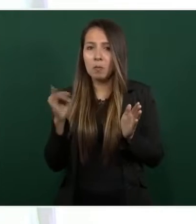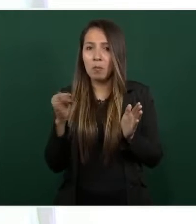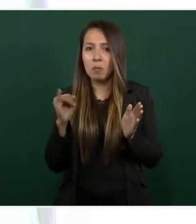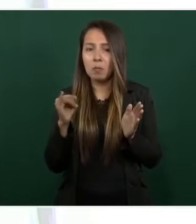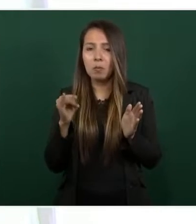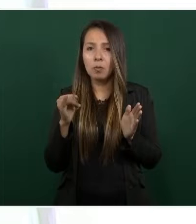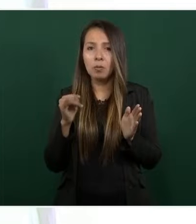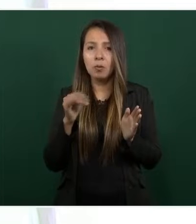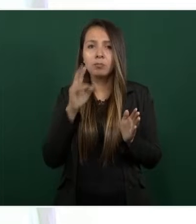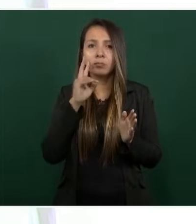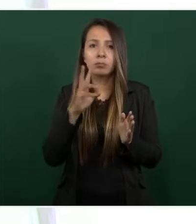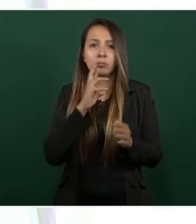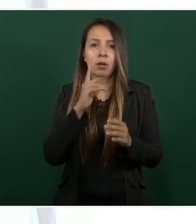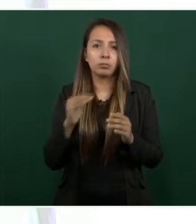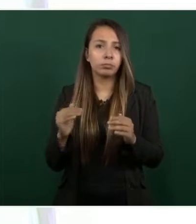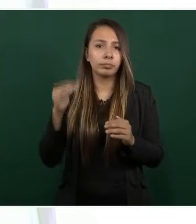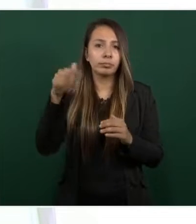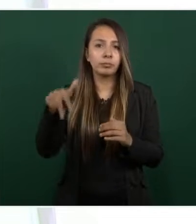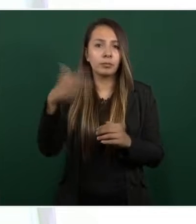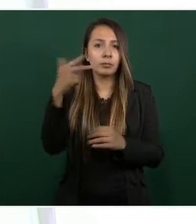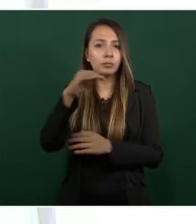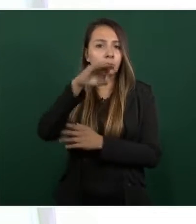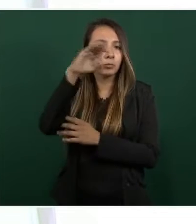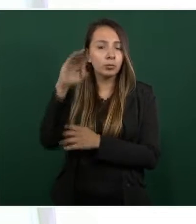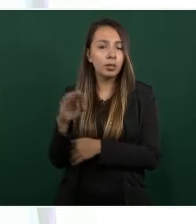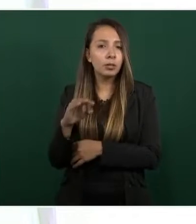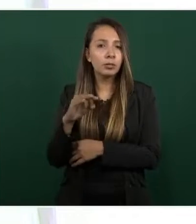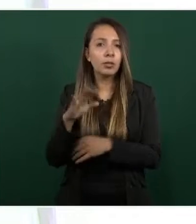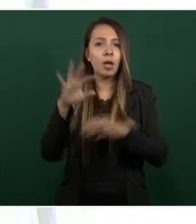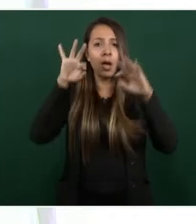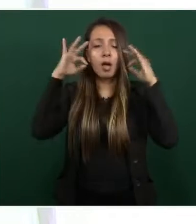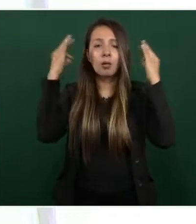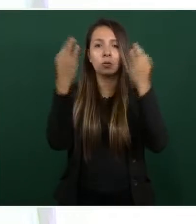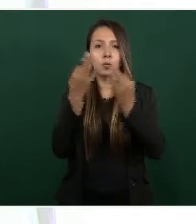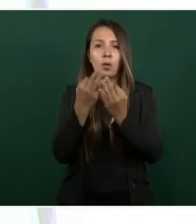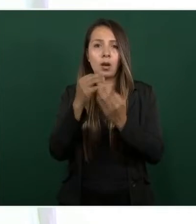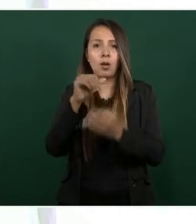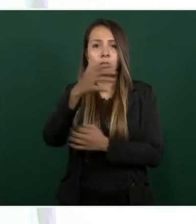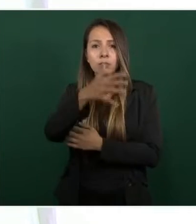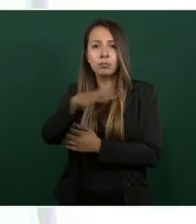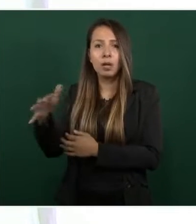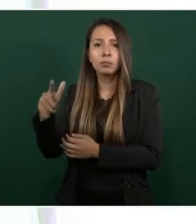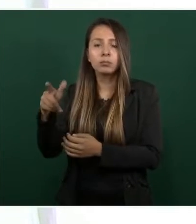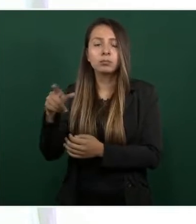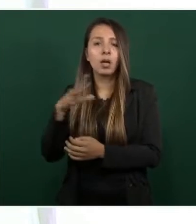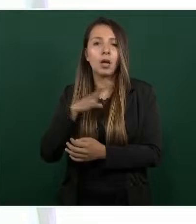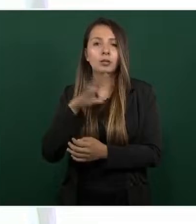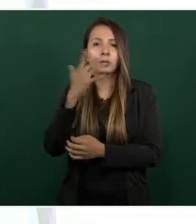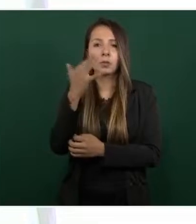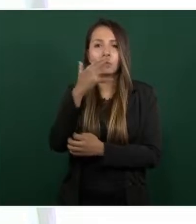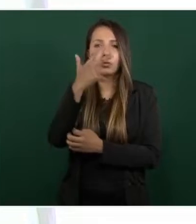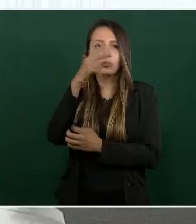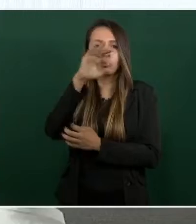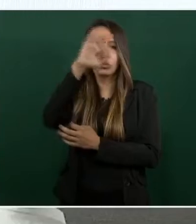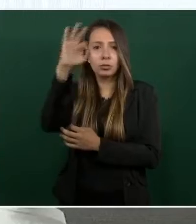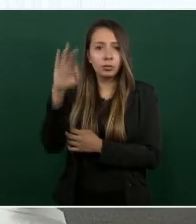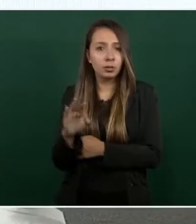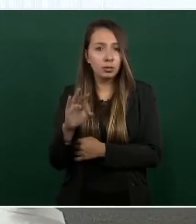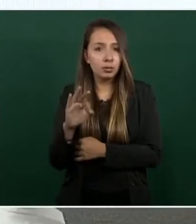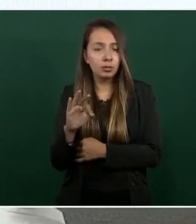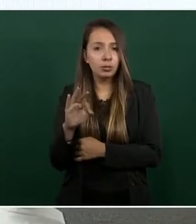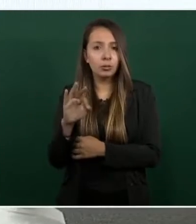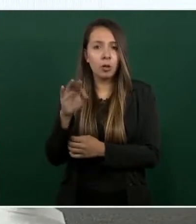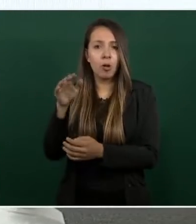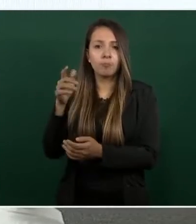es un aumento del 13%. Y las aduanas marítimas e interiores aportan un 58% del total de la